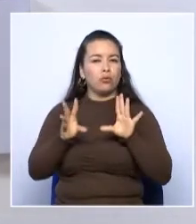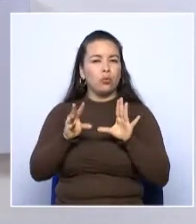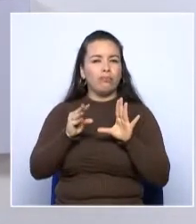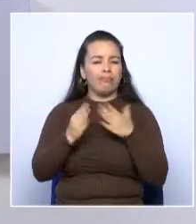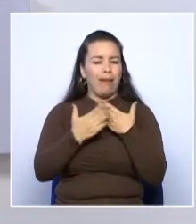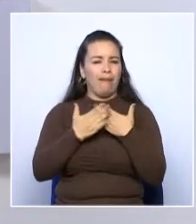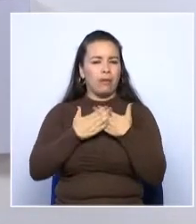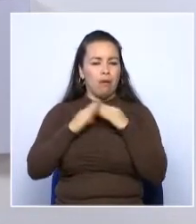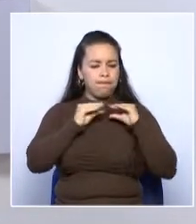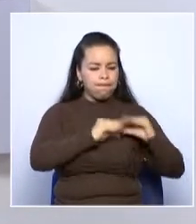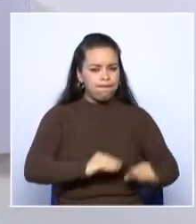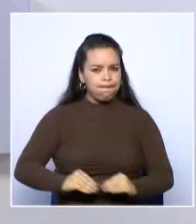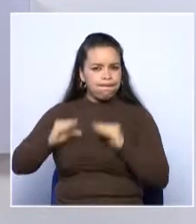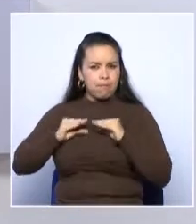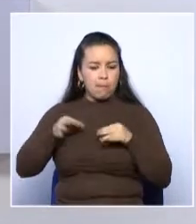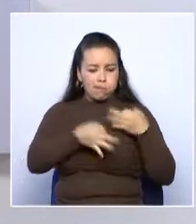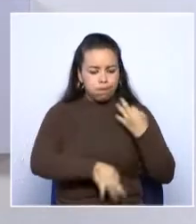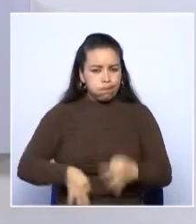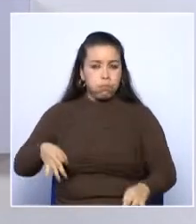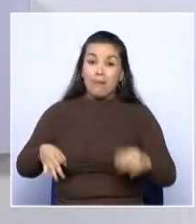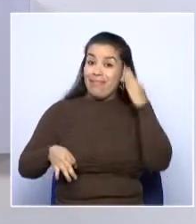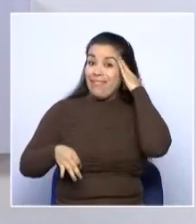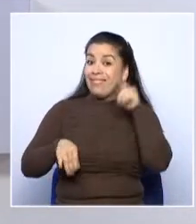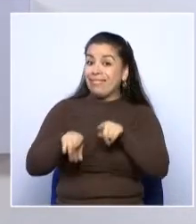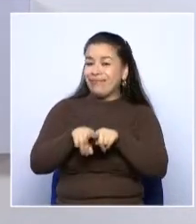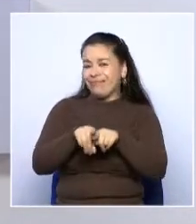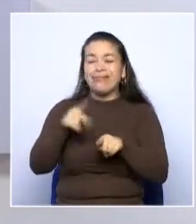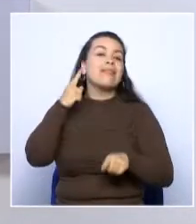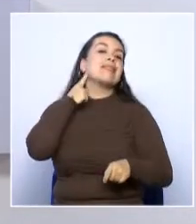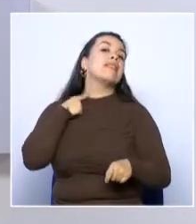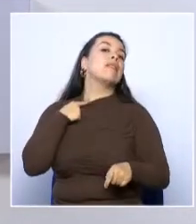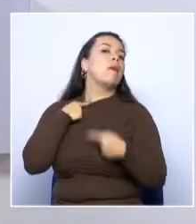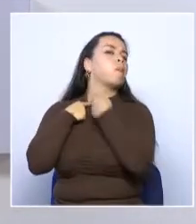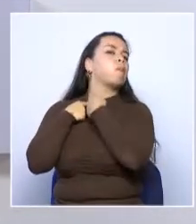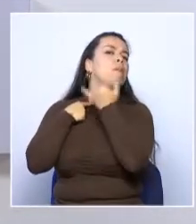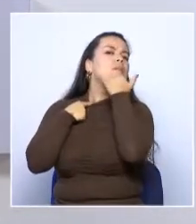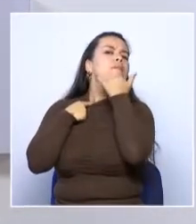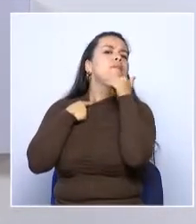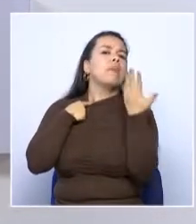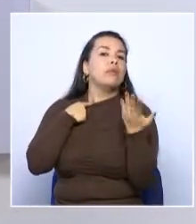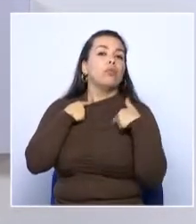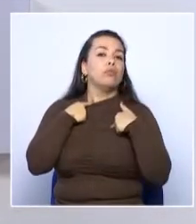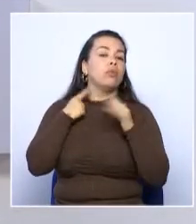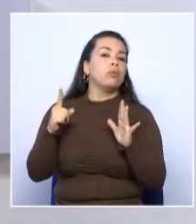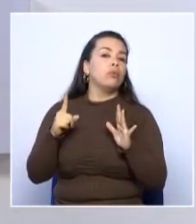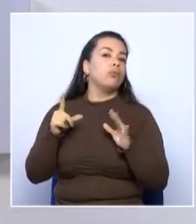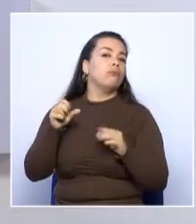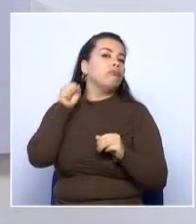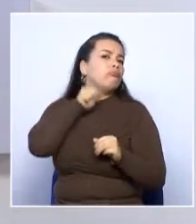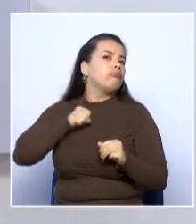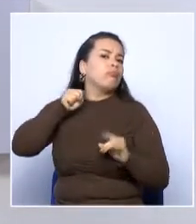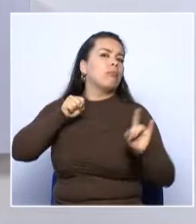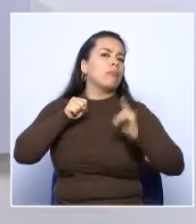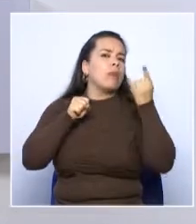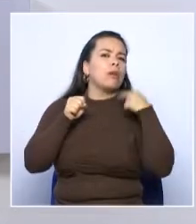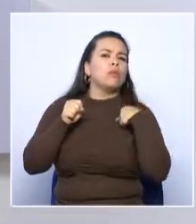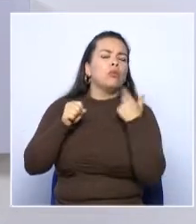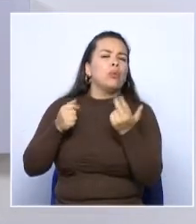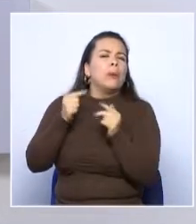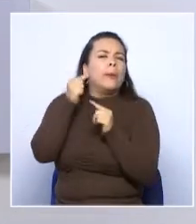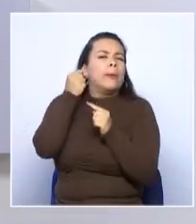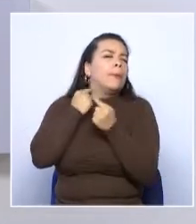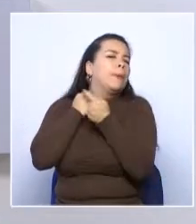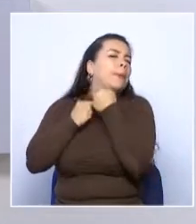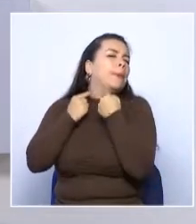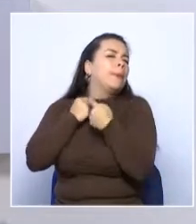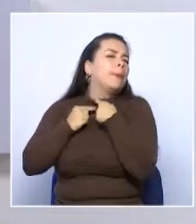¿sí? Cuando hablamos del caso de la tiroides, ¿qué acontece con la tiroides? Usted le hace la ecografía, puede encontrar una serie de lesiones